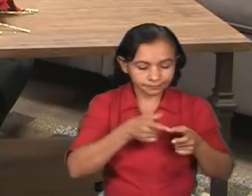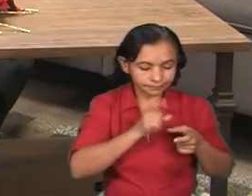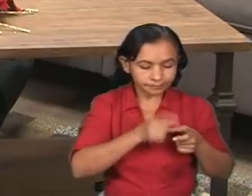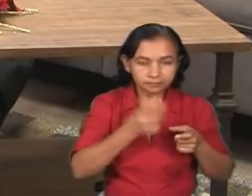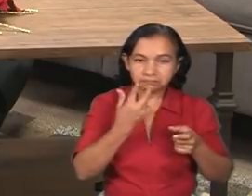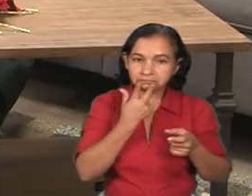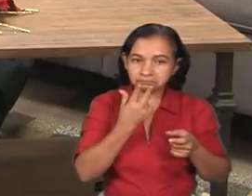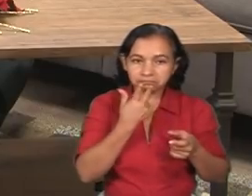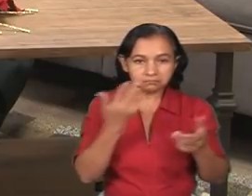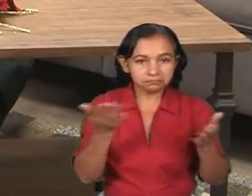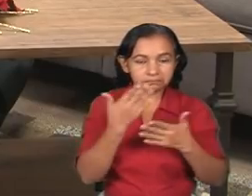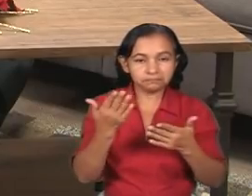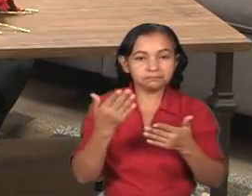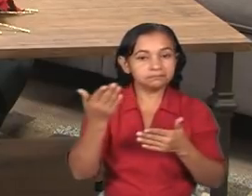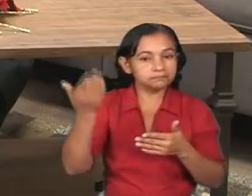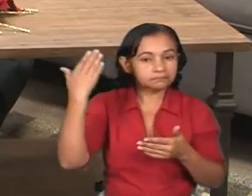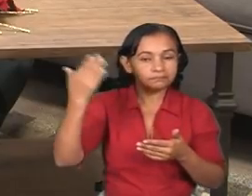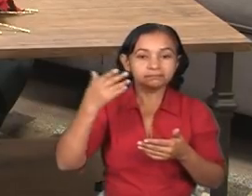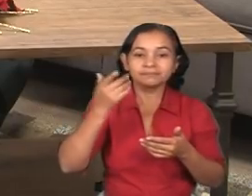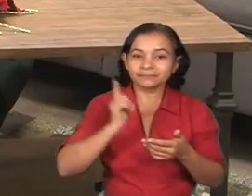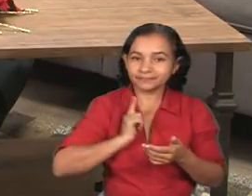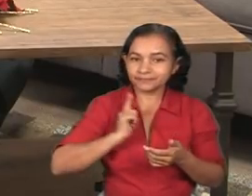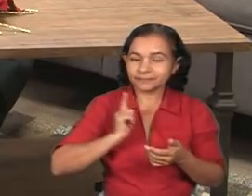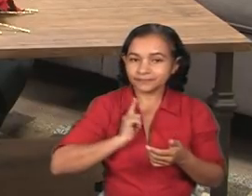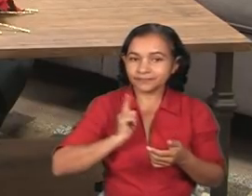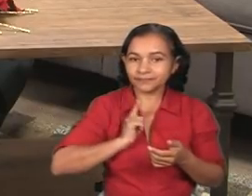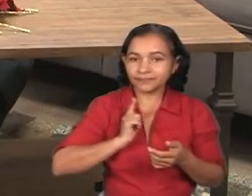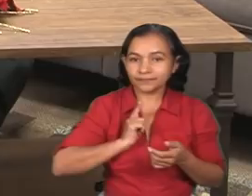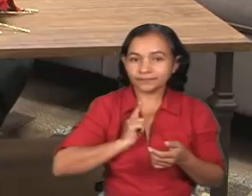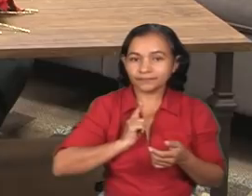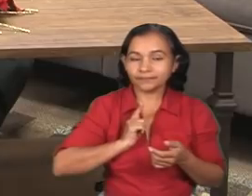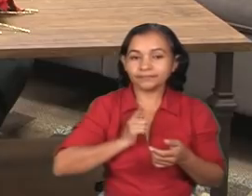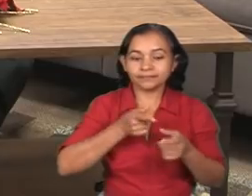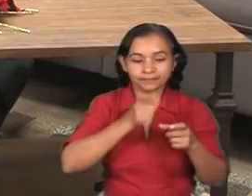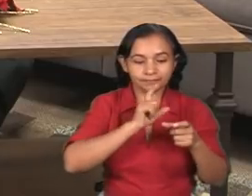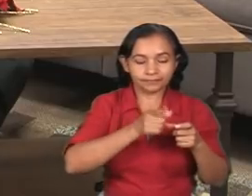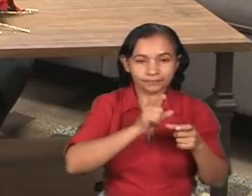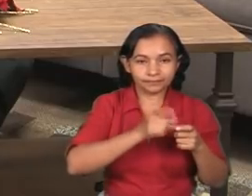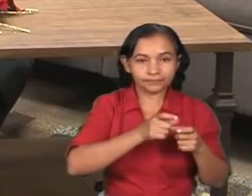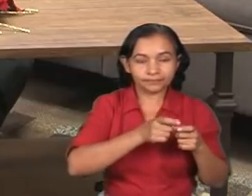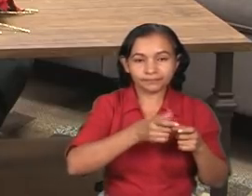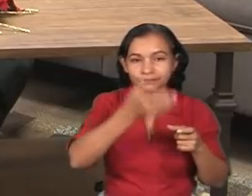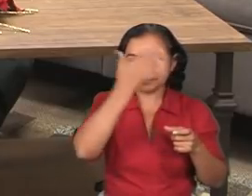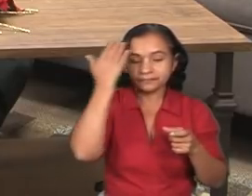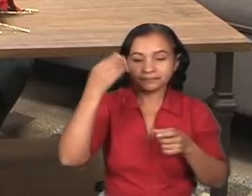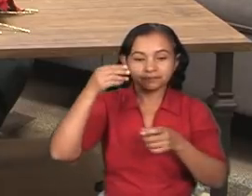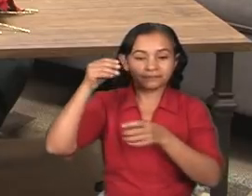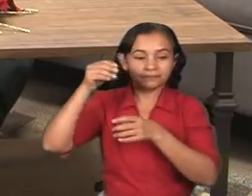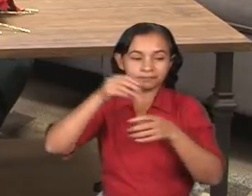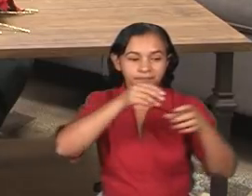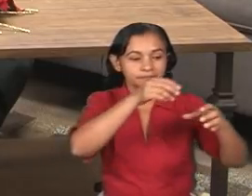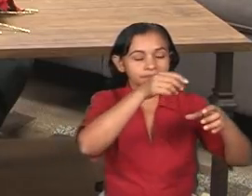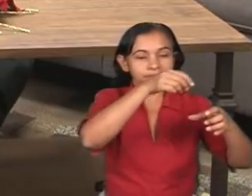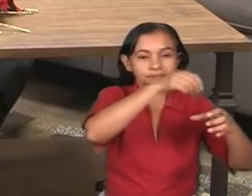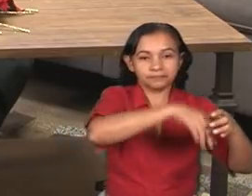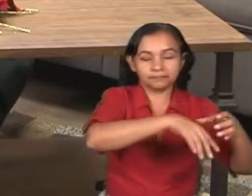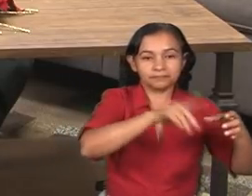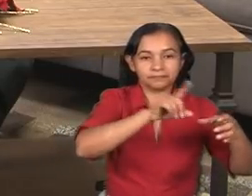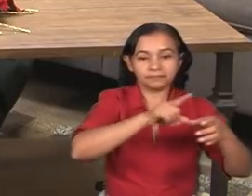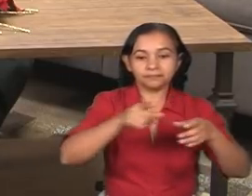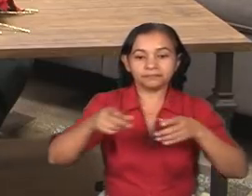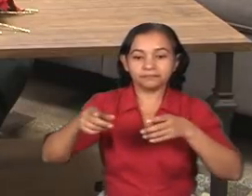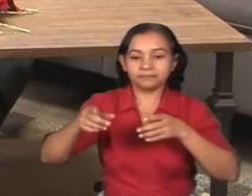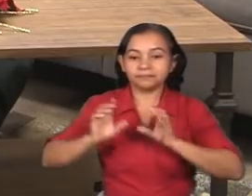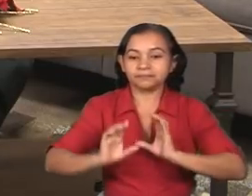sanitario, que en ese tiempo van a contar con un sistema de alcantarillado sanitario, que nos vamos a olvidar de las letrinas, que nos vamos a olvidar de las charcas en las